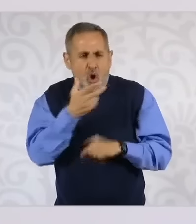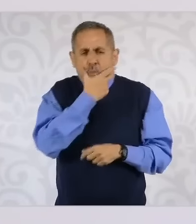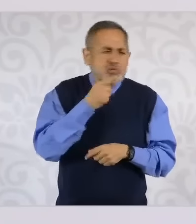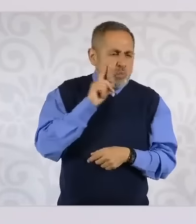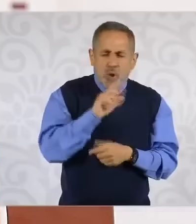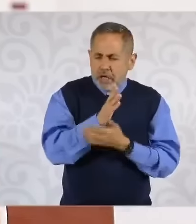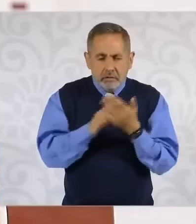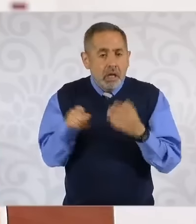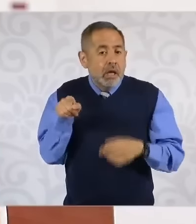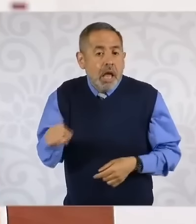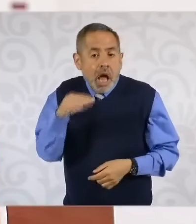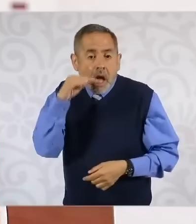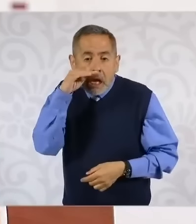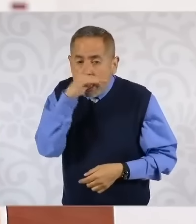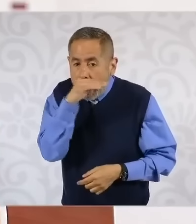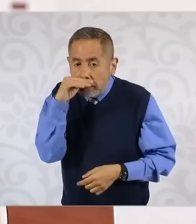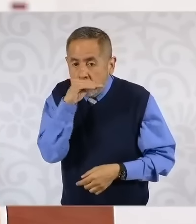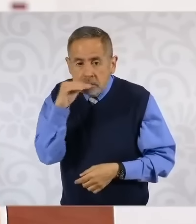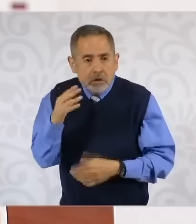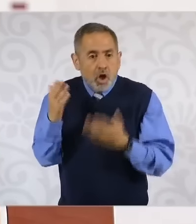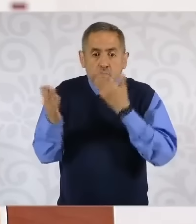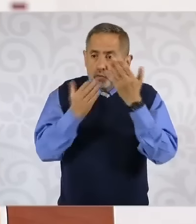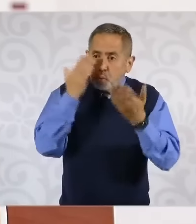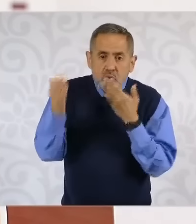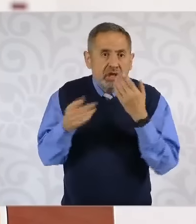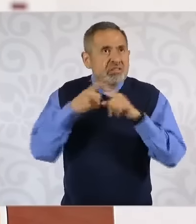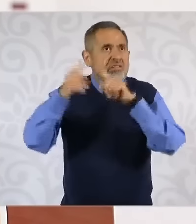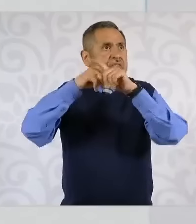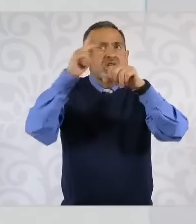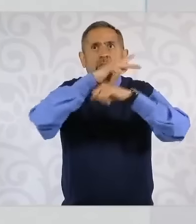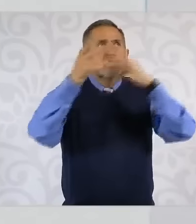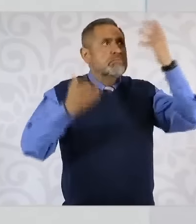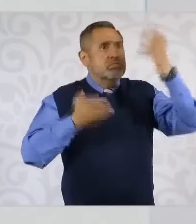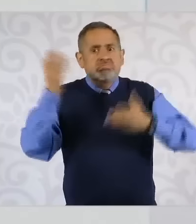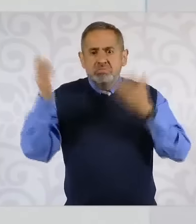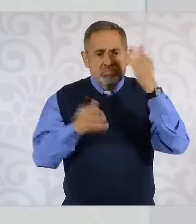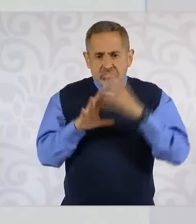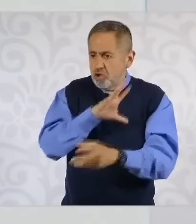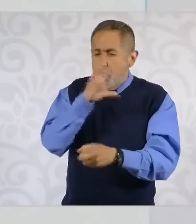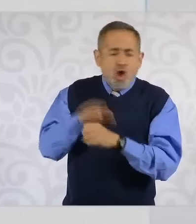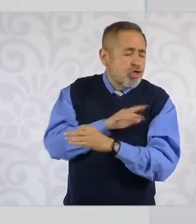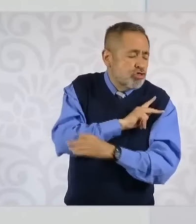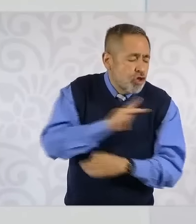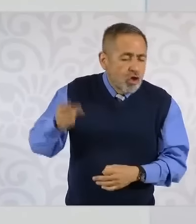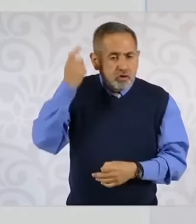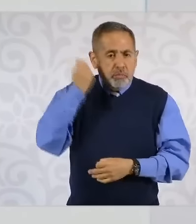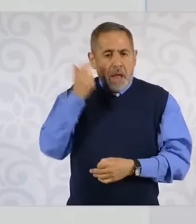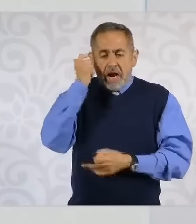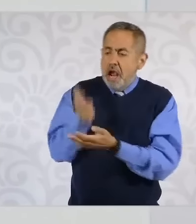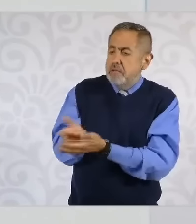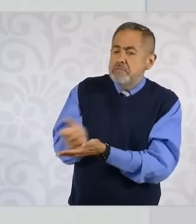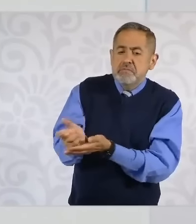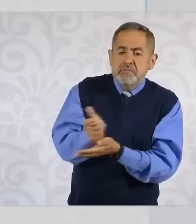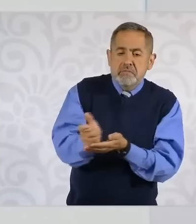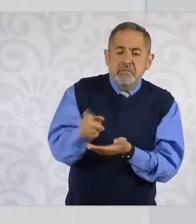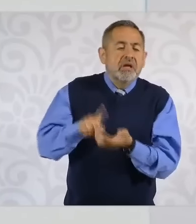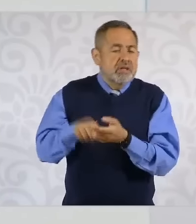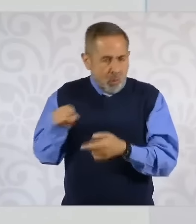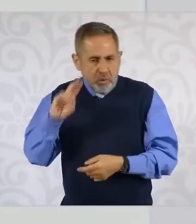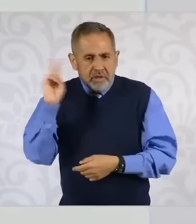Es gratuita y vienen estudiantes de todo el país. Todos están becados, en el caso de la Universidad de la